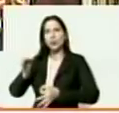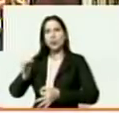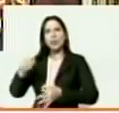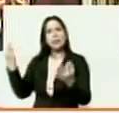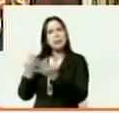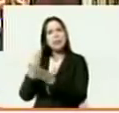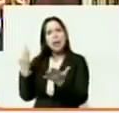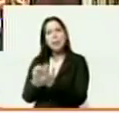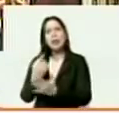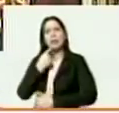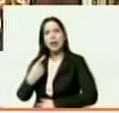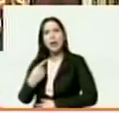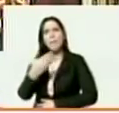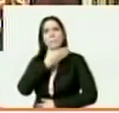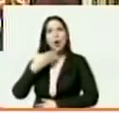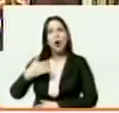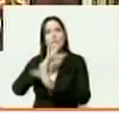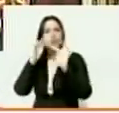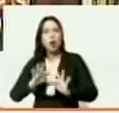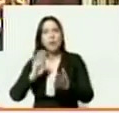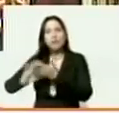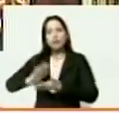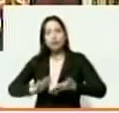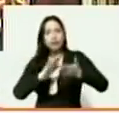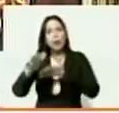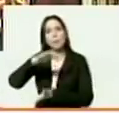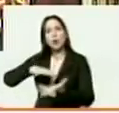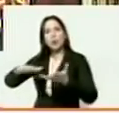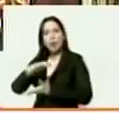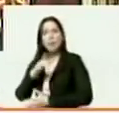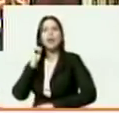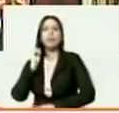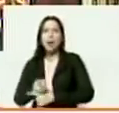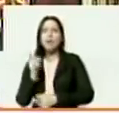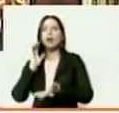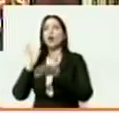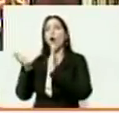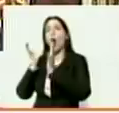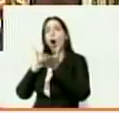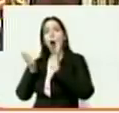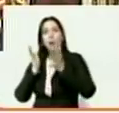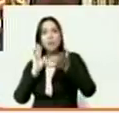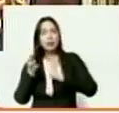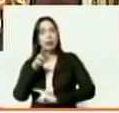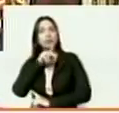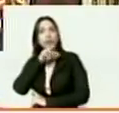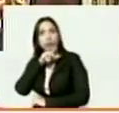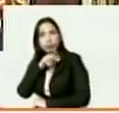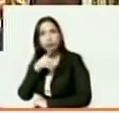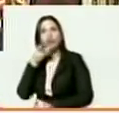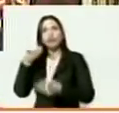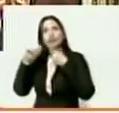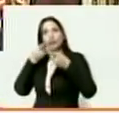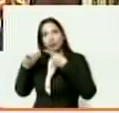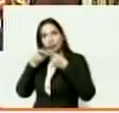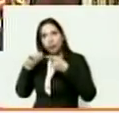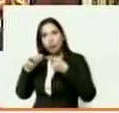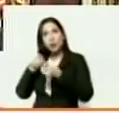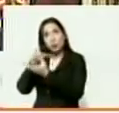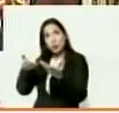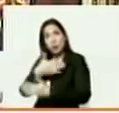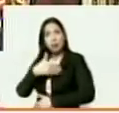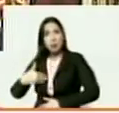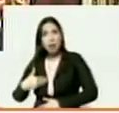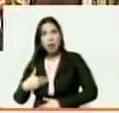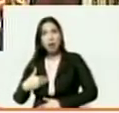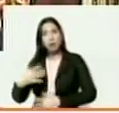la mejor forma de resolver este conflicto es conversando, hablando, dialogando. Y si usted quiere